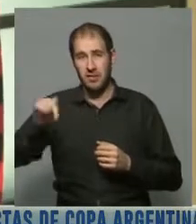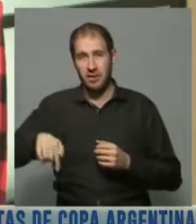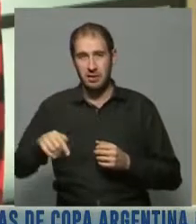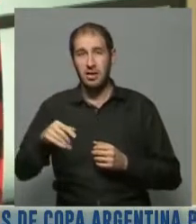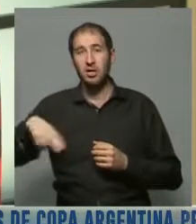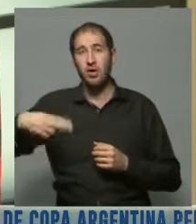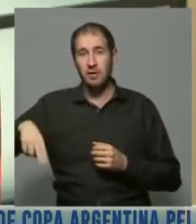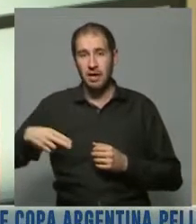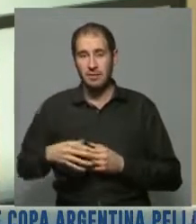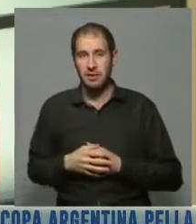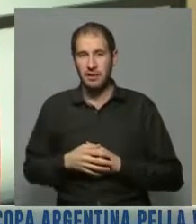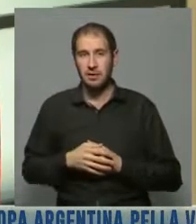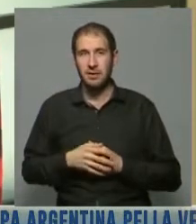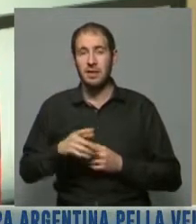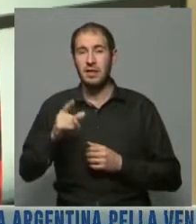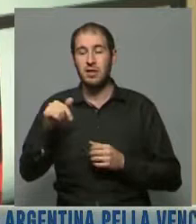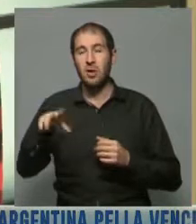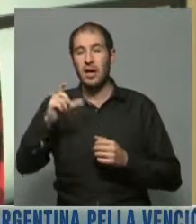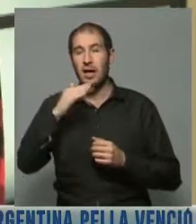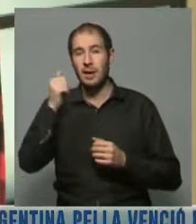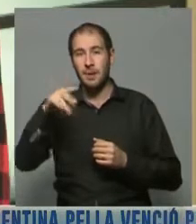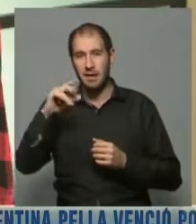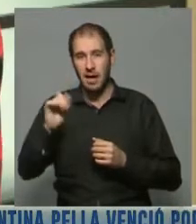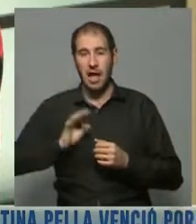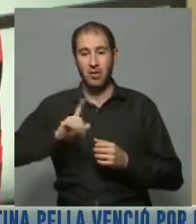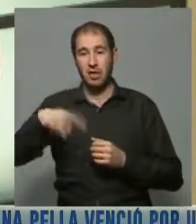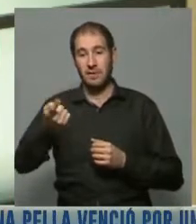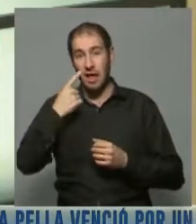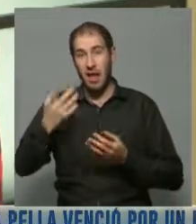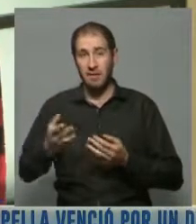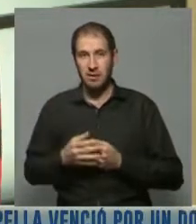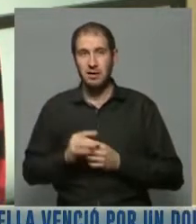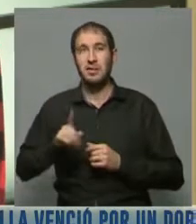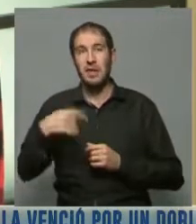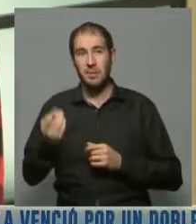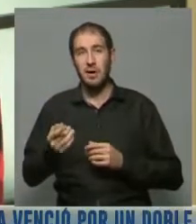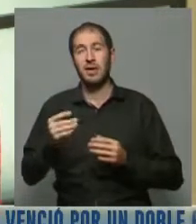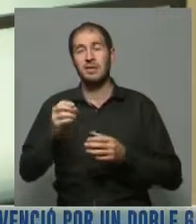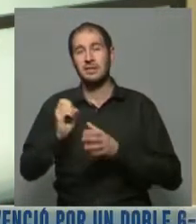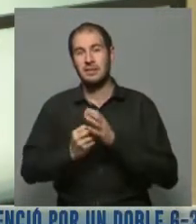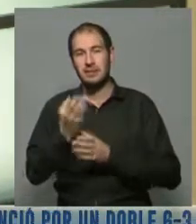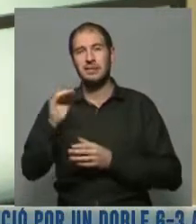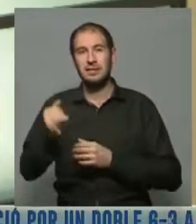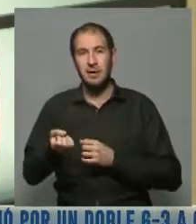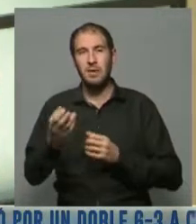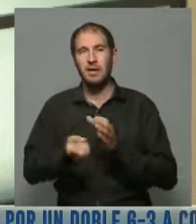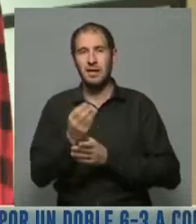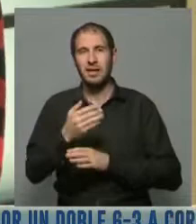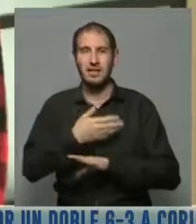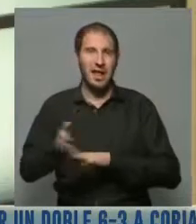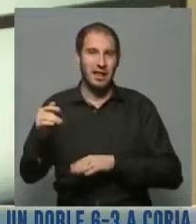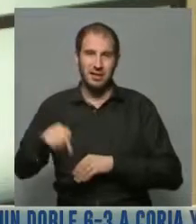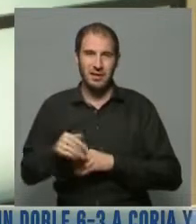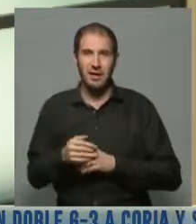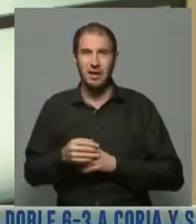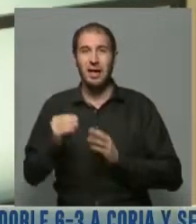en noviembre, los viernes de noviembre en Cajamarca. Bien. Y el año que viene veremos, obviamente vamos a seguir haciendo funciones, porque hemos estrenado tarde en el año y